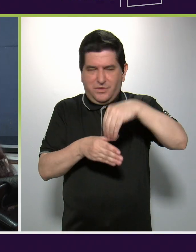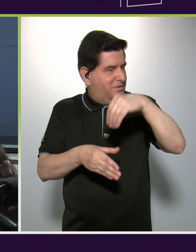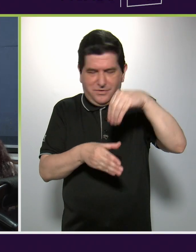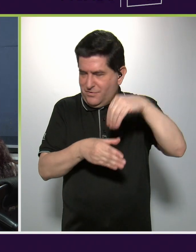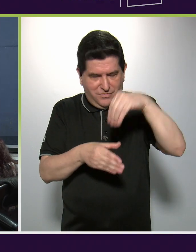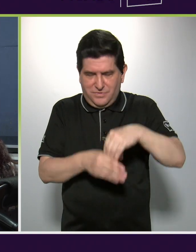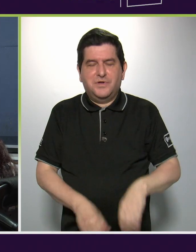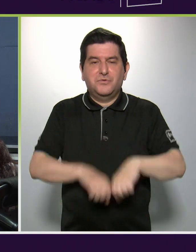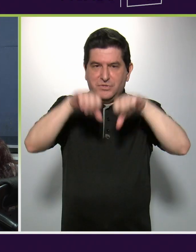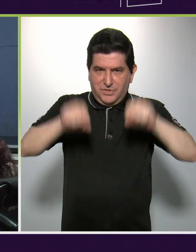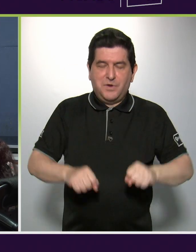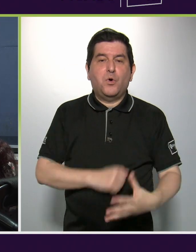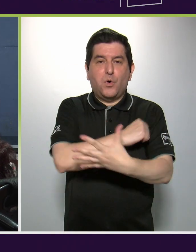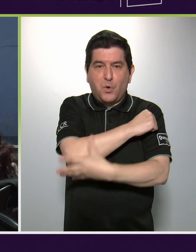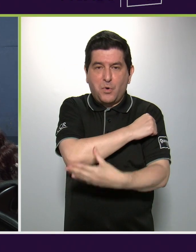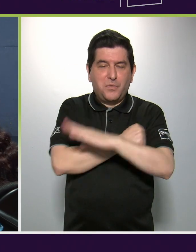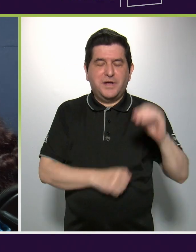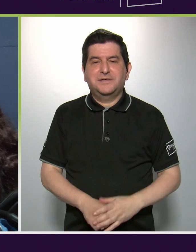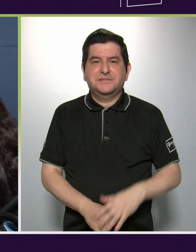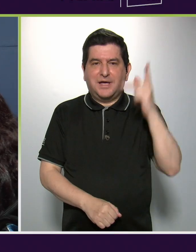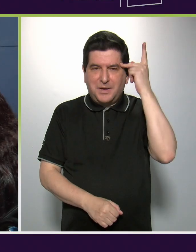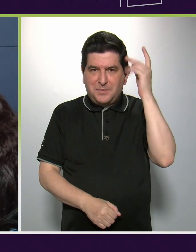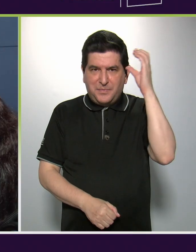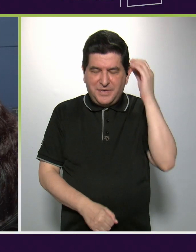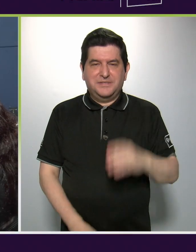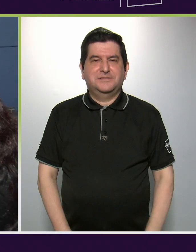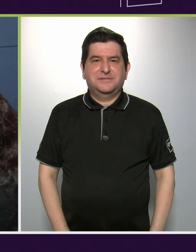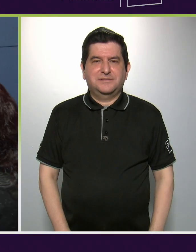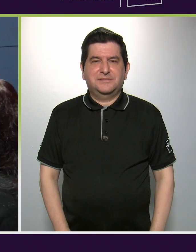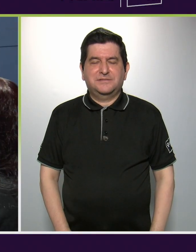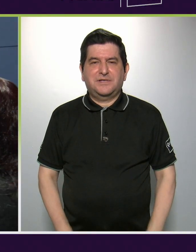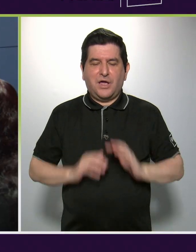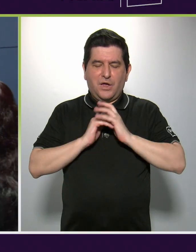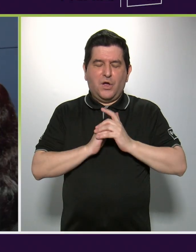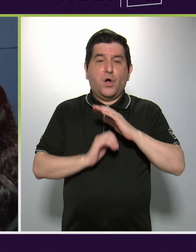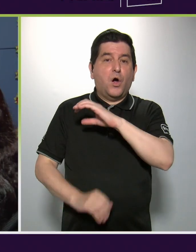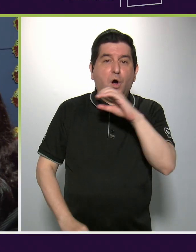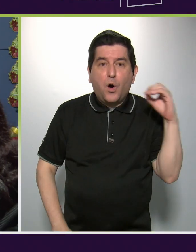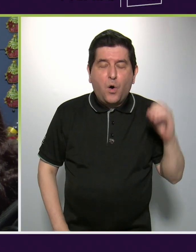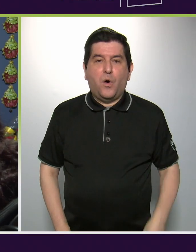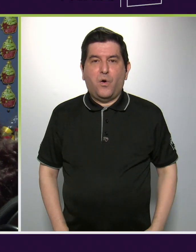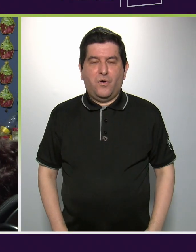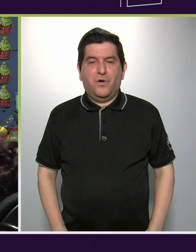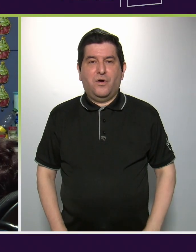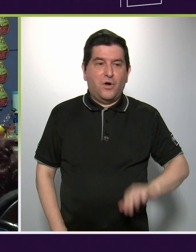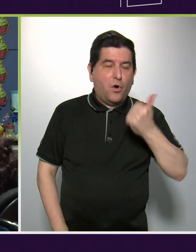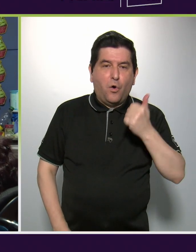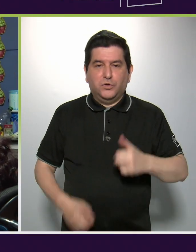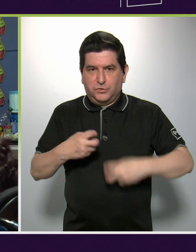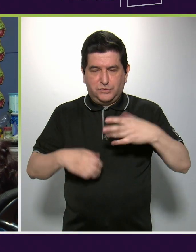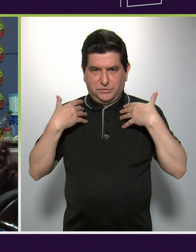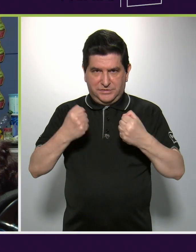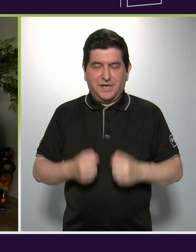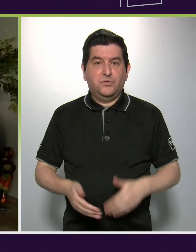cerebral, autismo o espina bífida, aunque vivan de eso, aparecen como no pobres en el sistema.